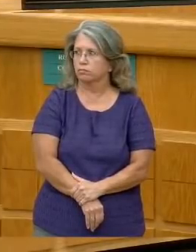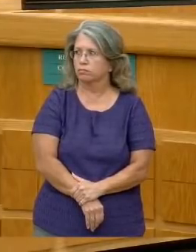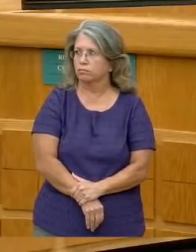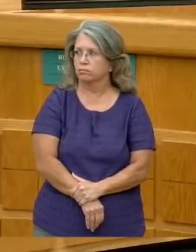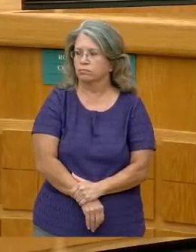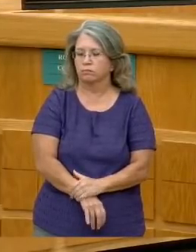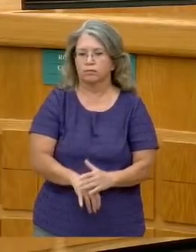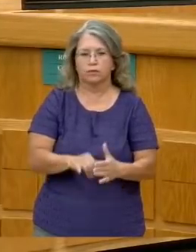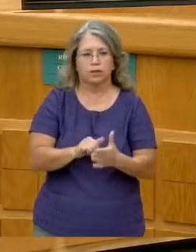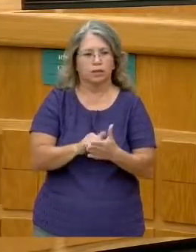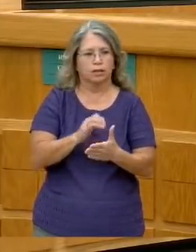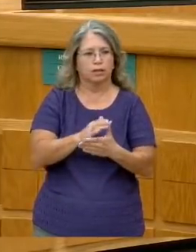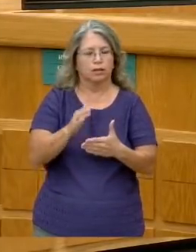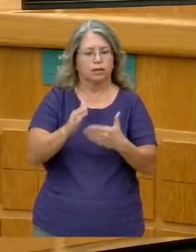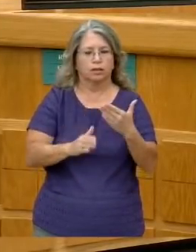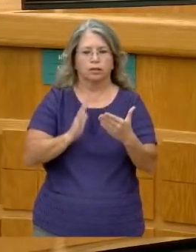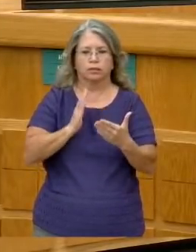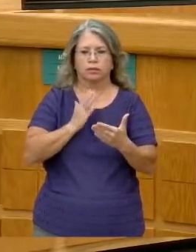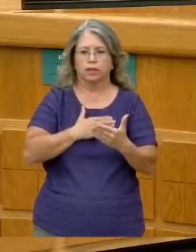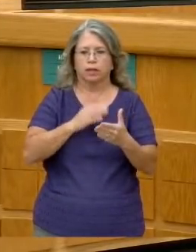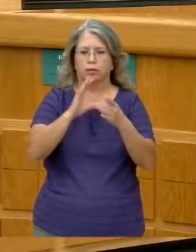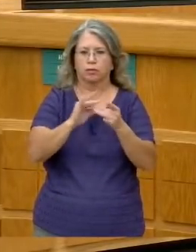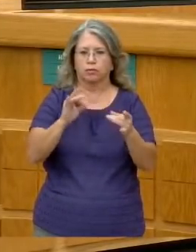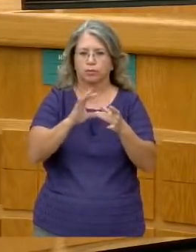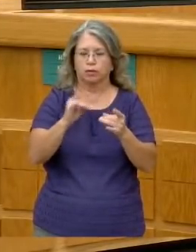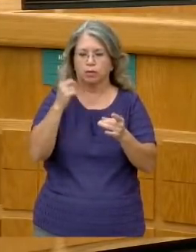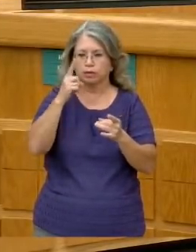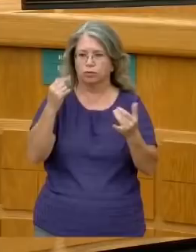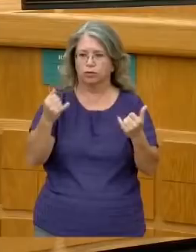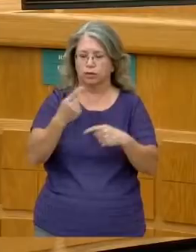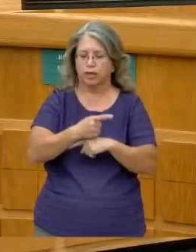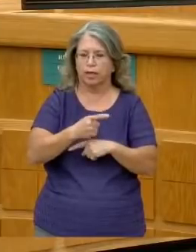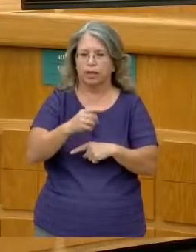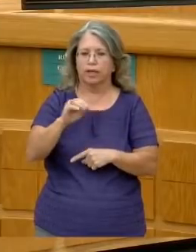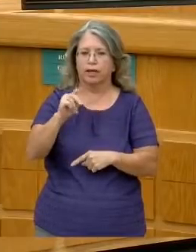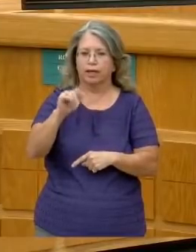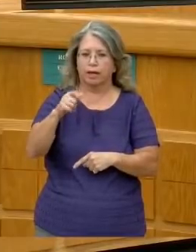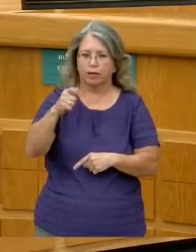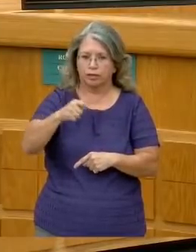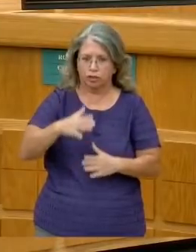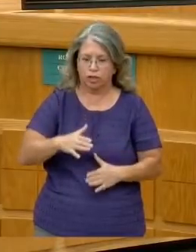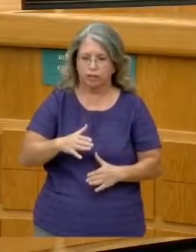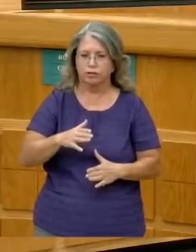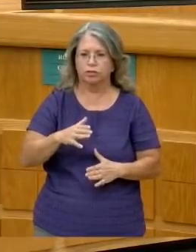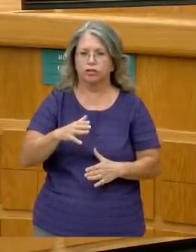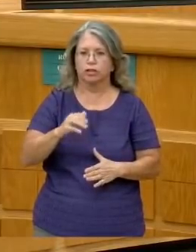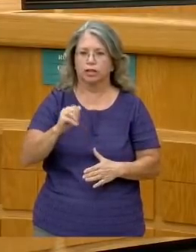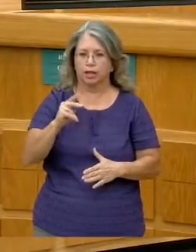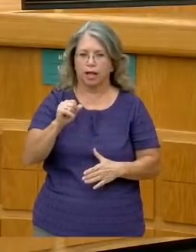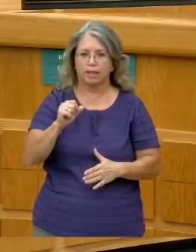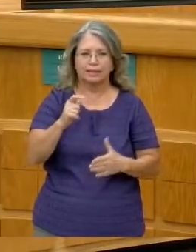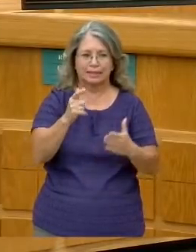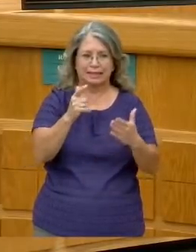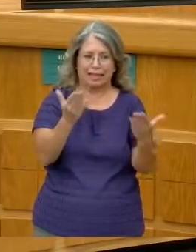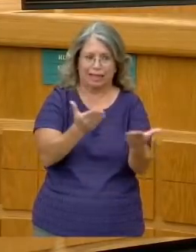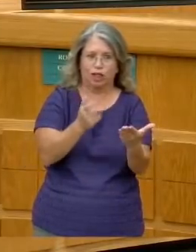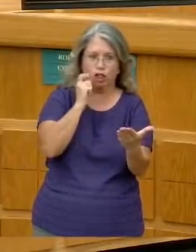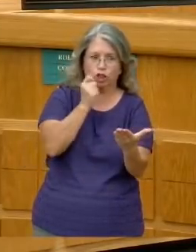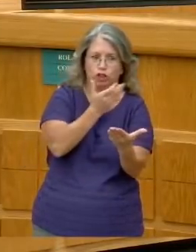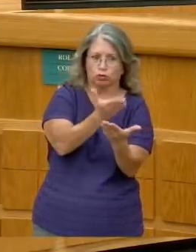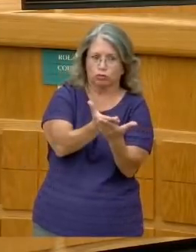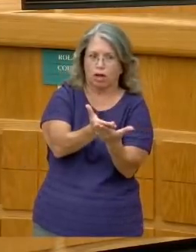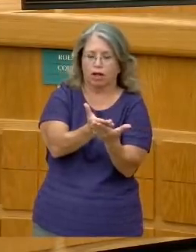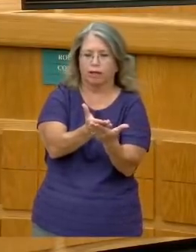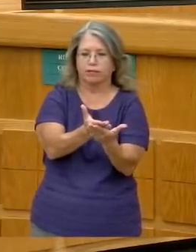Okay, that concludes our prepared remarks for today. Nueces County Judge Barbara Canales is here. They just finished Commissioner's Court, and